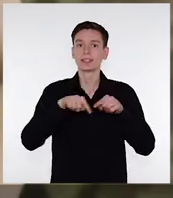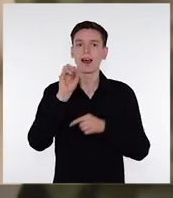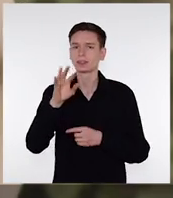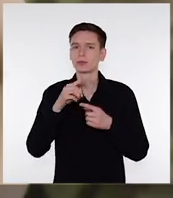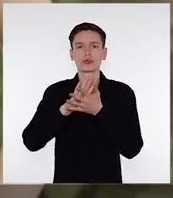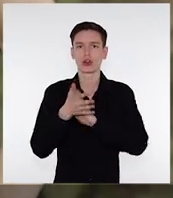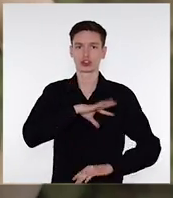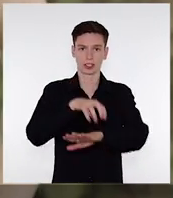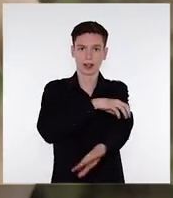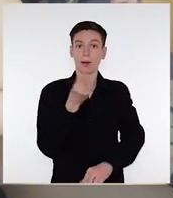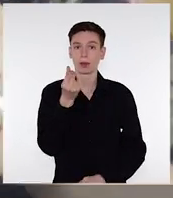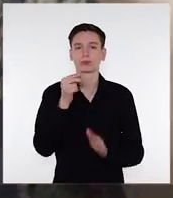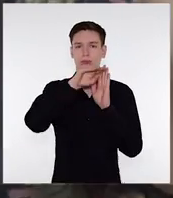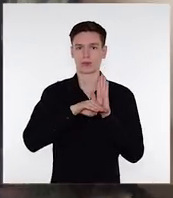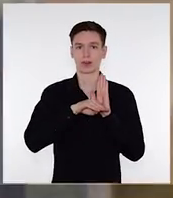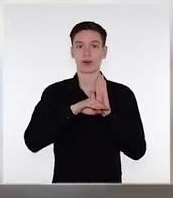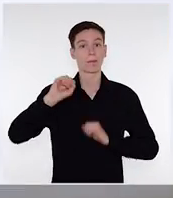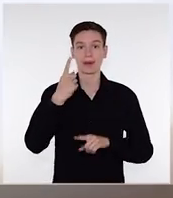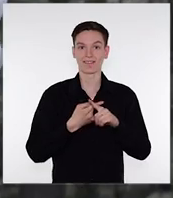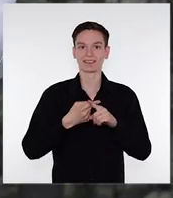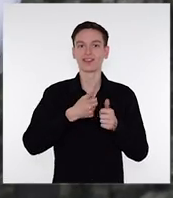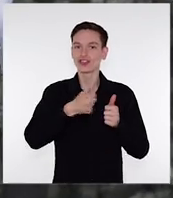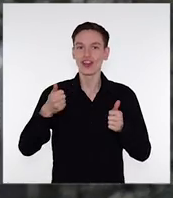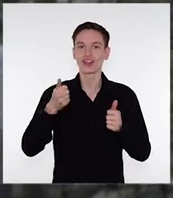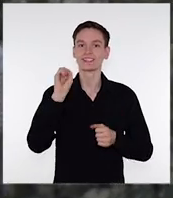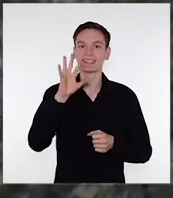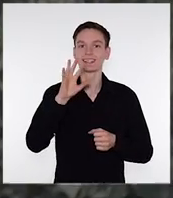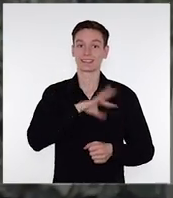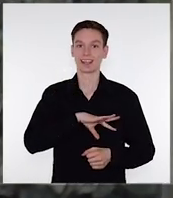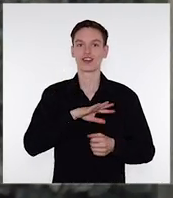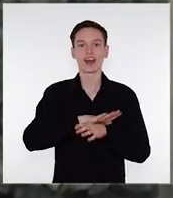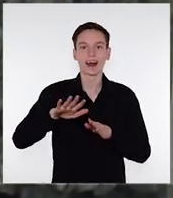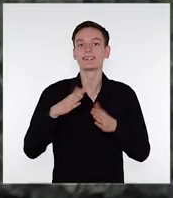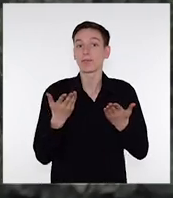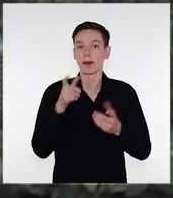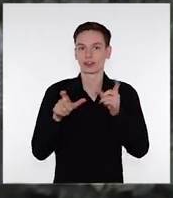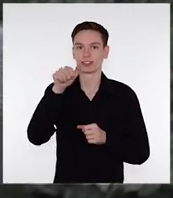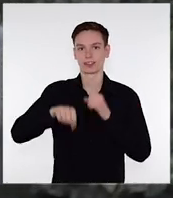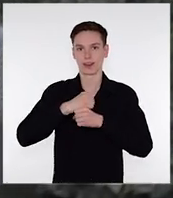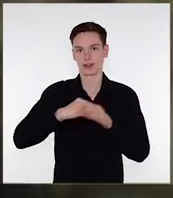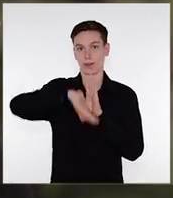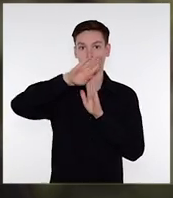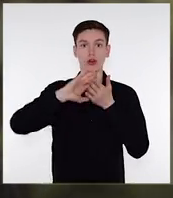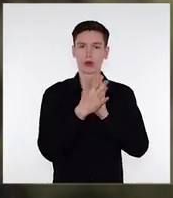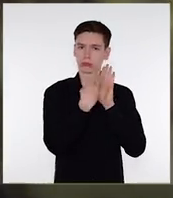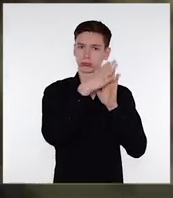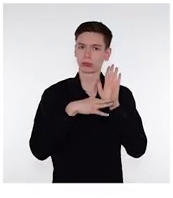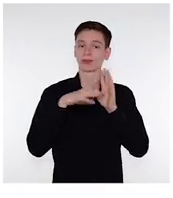chileno. En multisalas de todo Chile. A precio rebajado. Y por primera vez, gratis para mayores de 60 años.